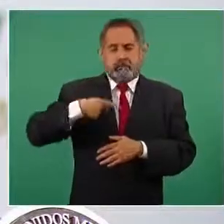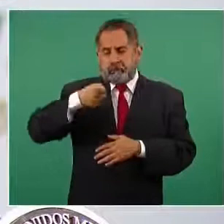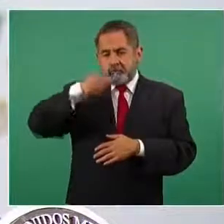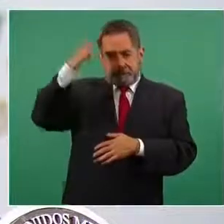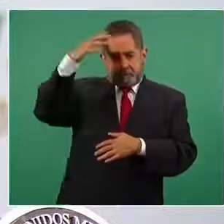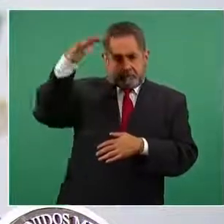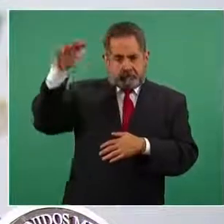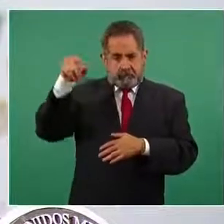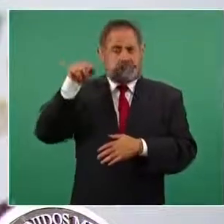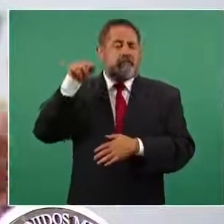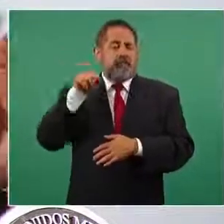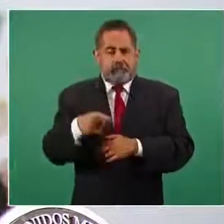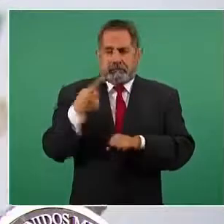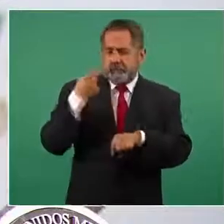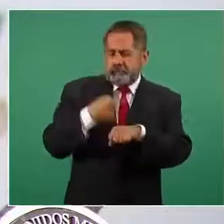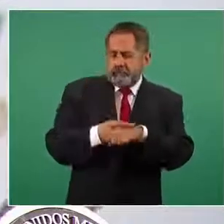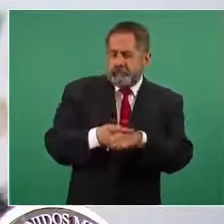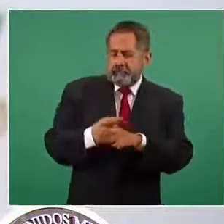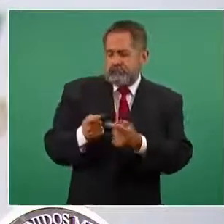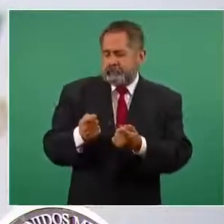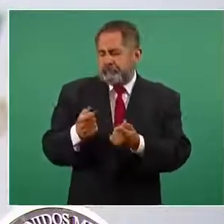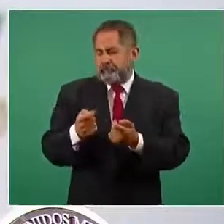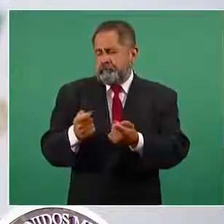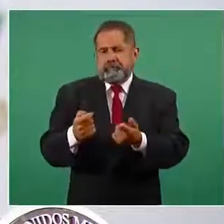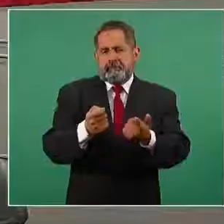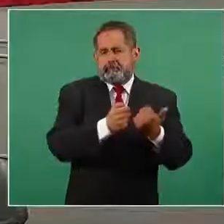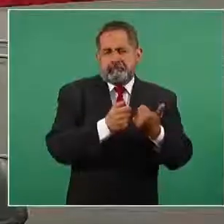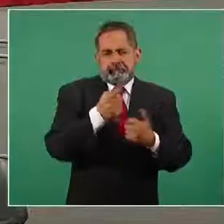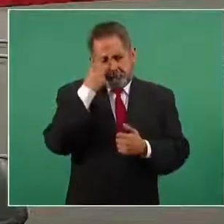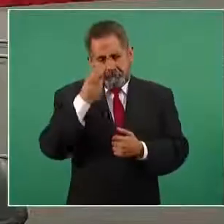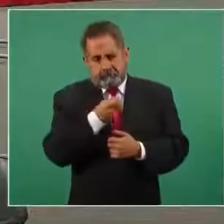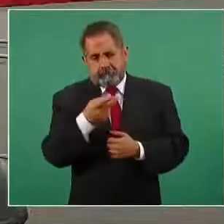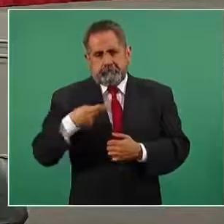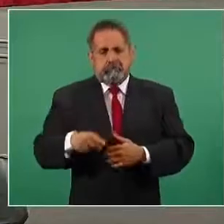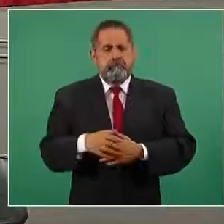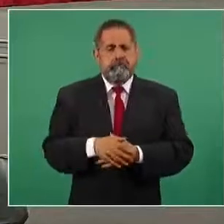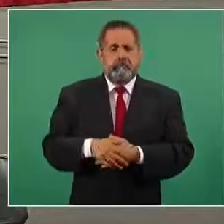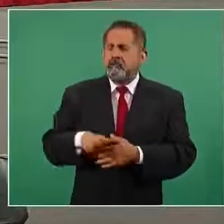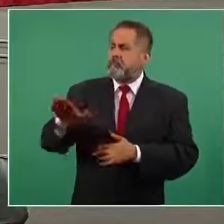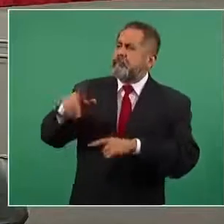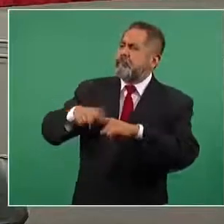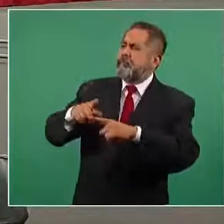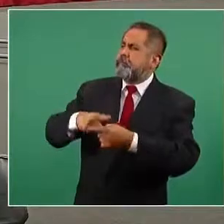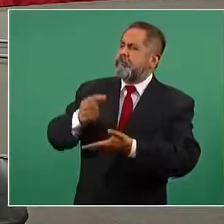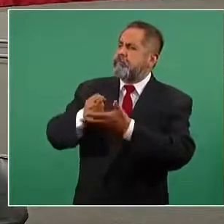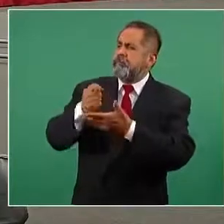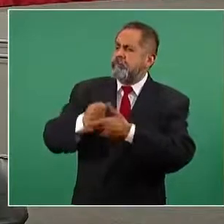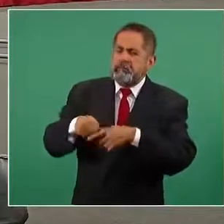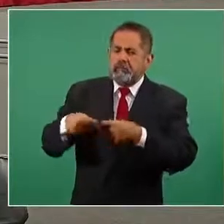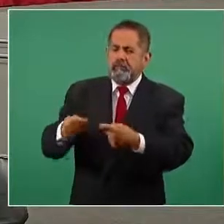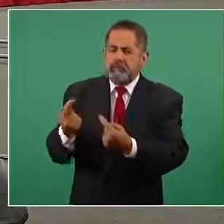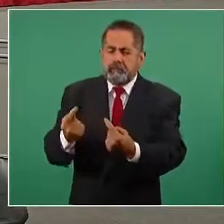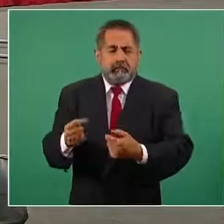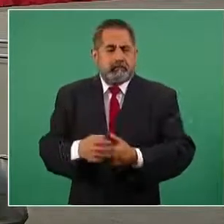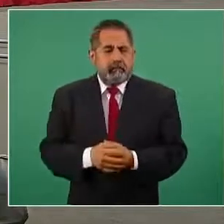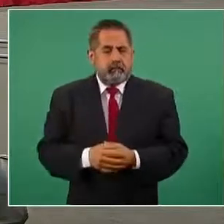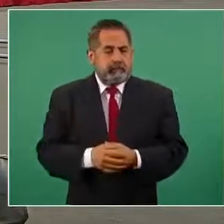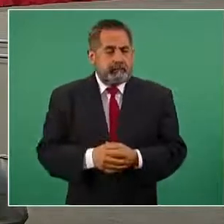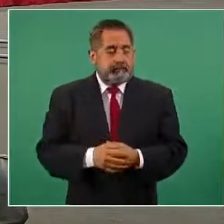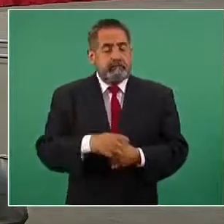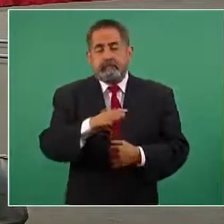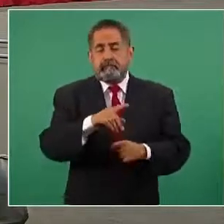adultas, que es una afección limitada en ese aspecto. ¿Quién estará dando las terapias a los niños cuando lo requieran? Son